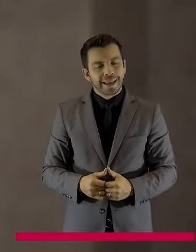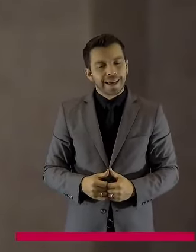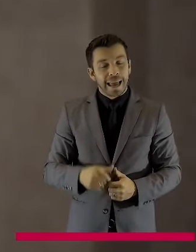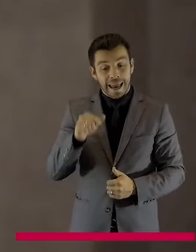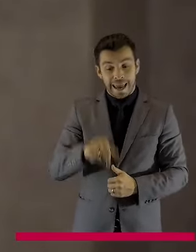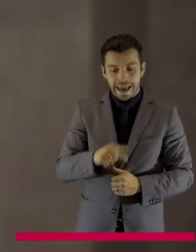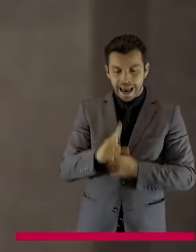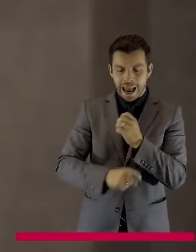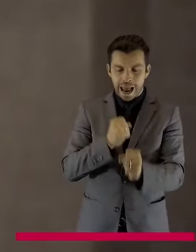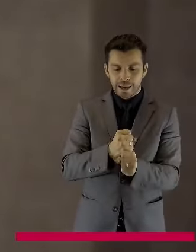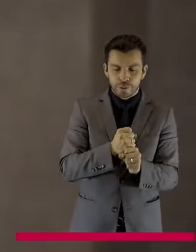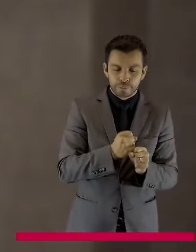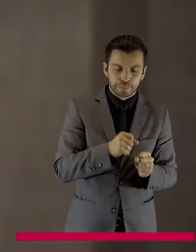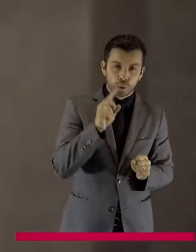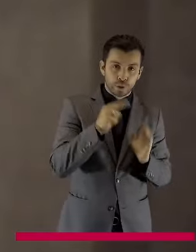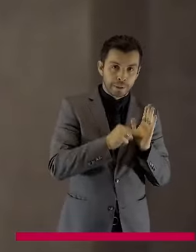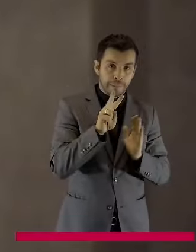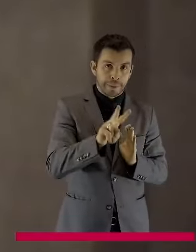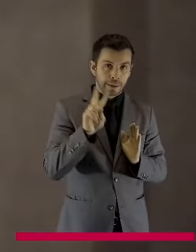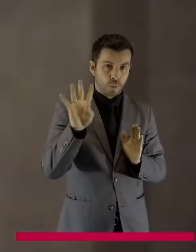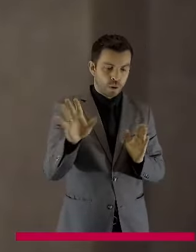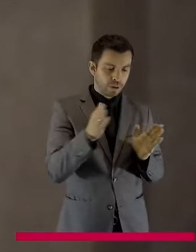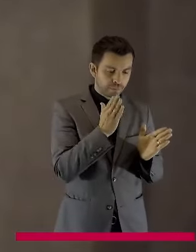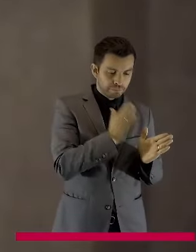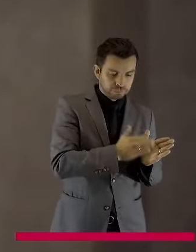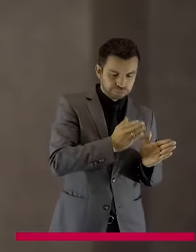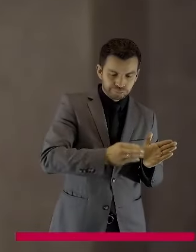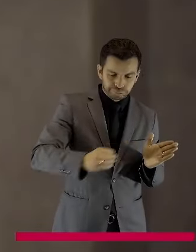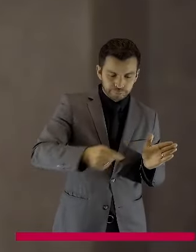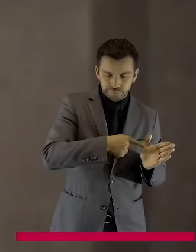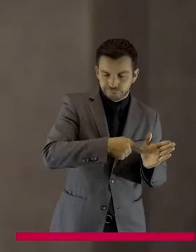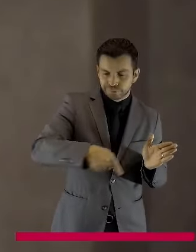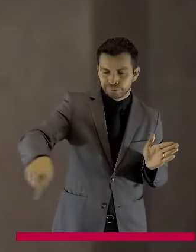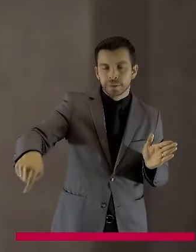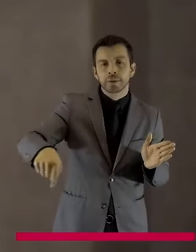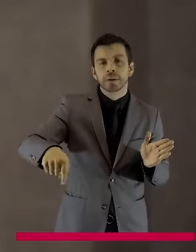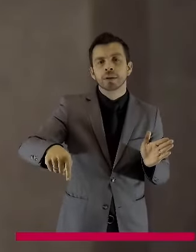este año se han desarrollado o se consolidaron